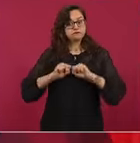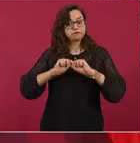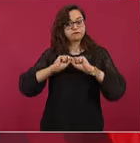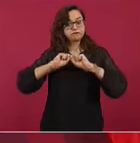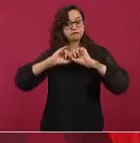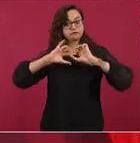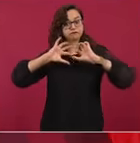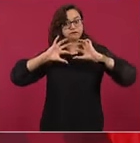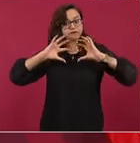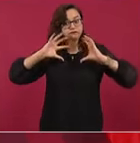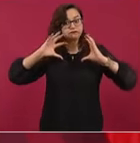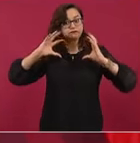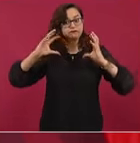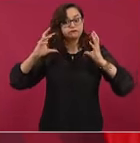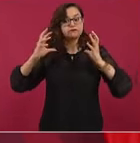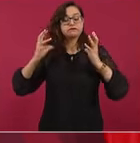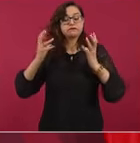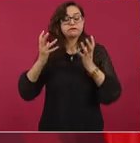y